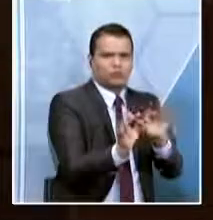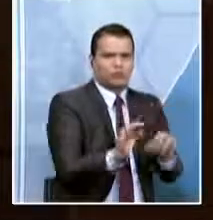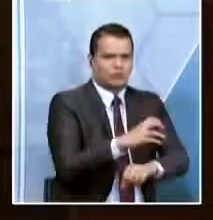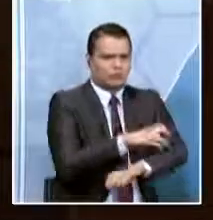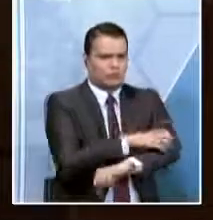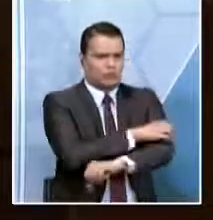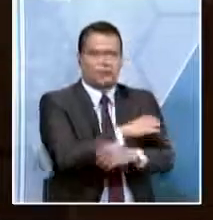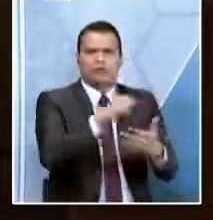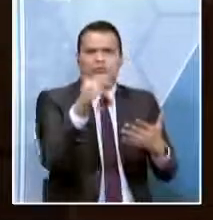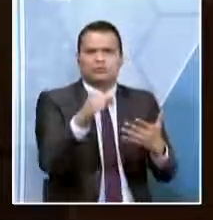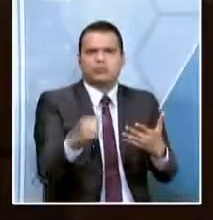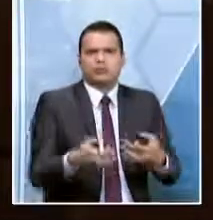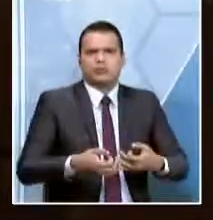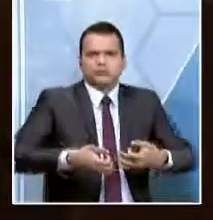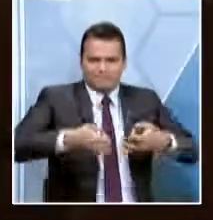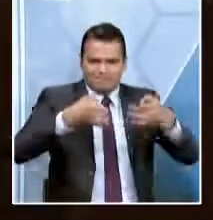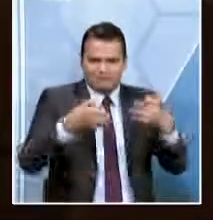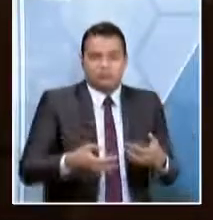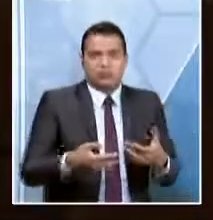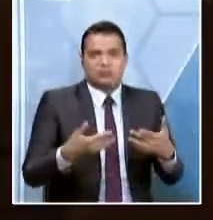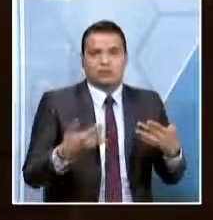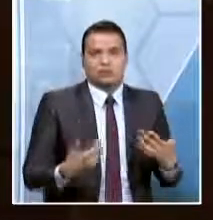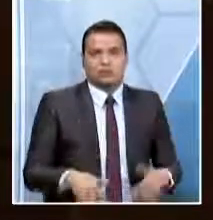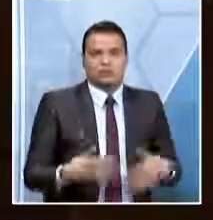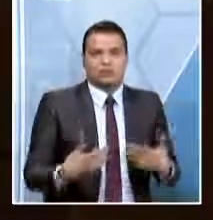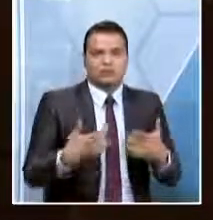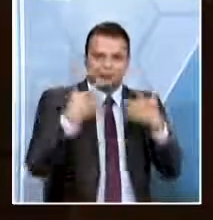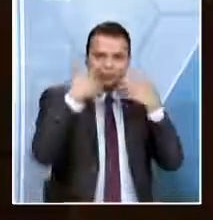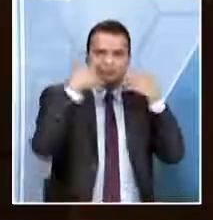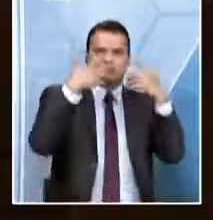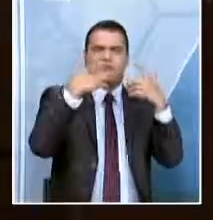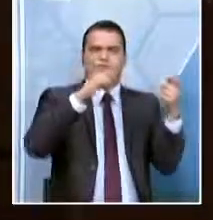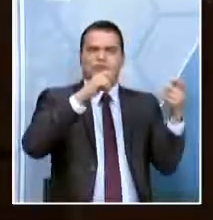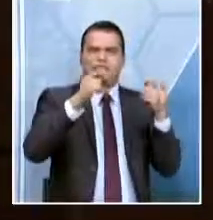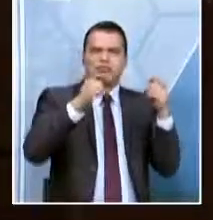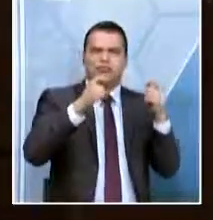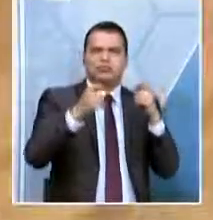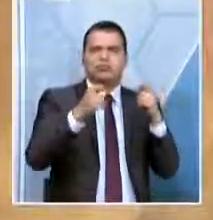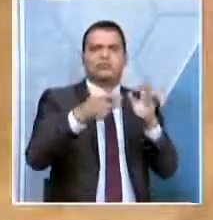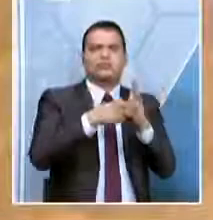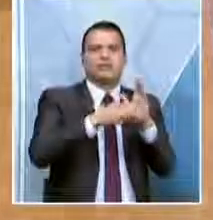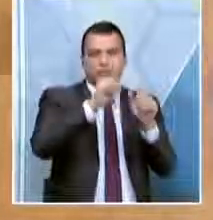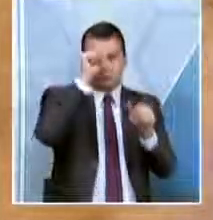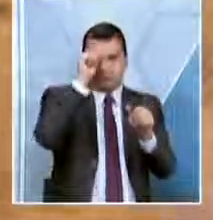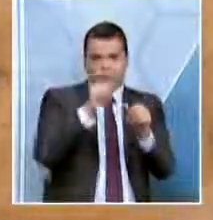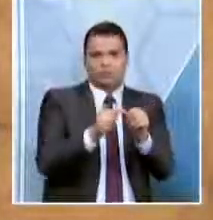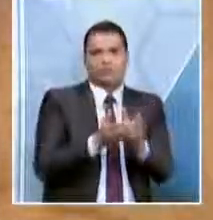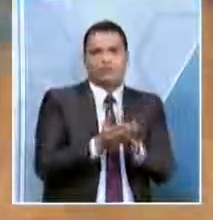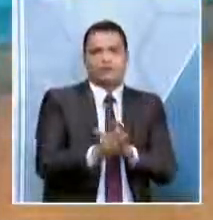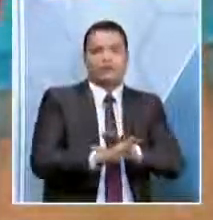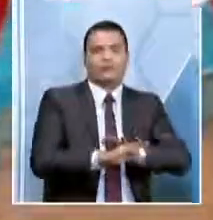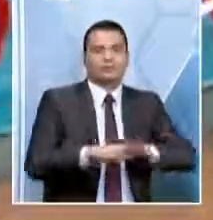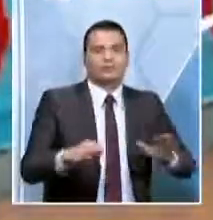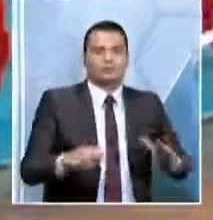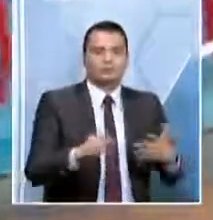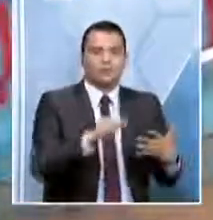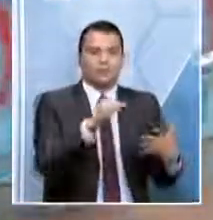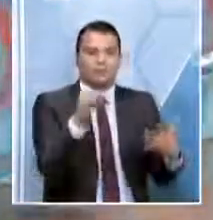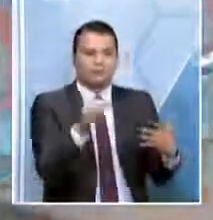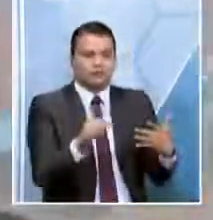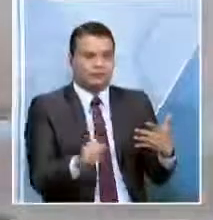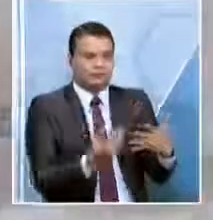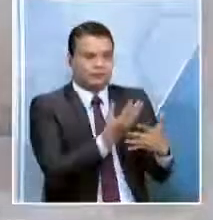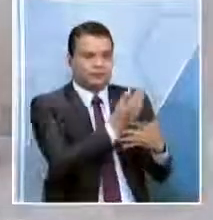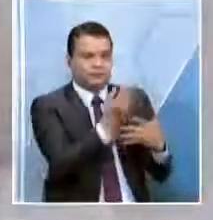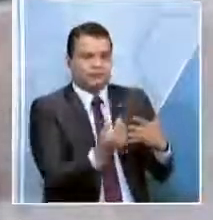para los ciudadanos. La salsa significa la transformación y la conservación de la memoria. Esto significa que todas las disciplinas ligadas a la